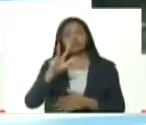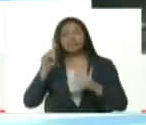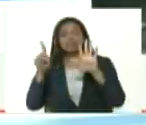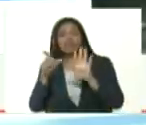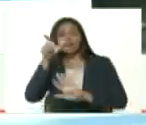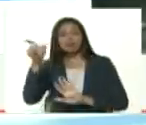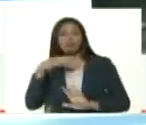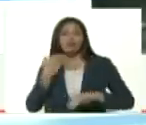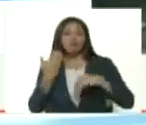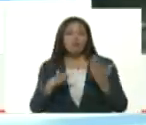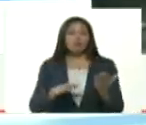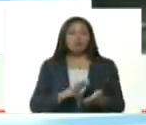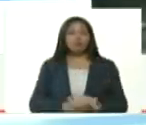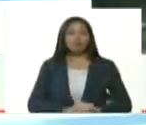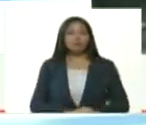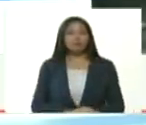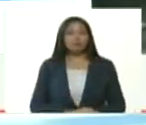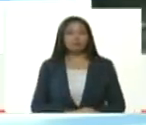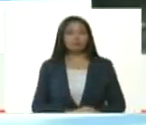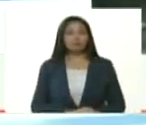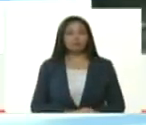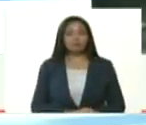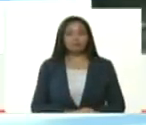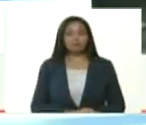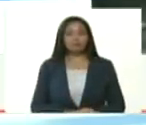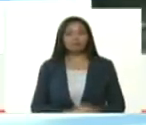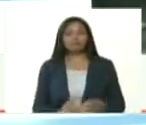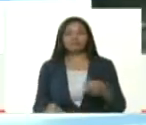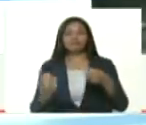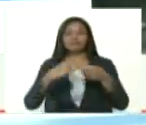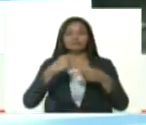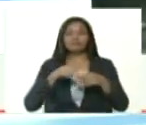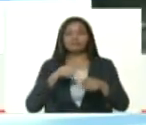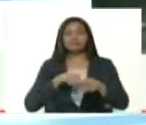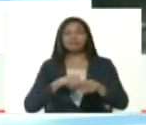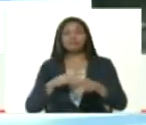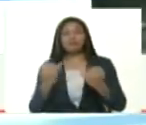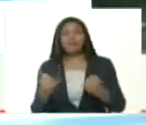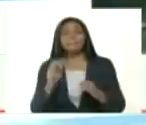2.336 fallecidos, para sumar a esta hora